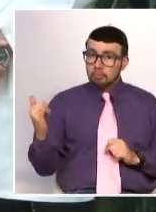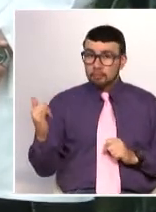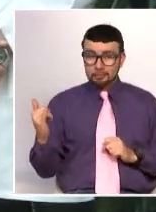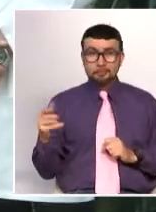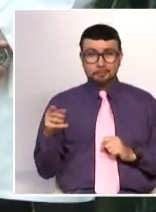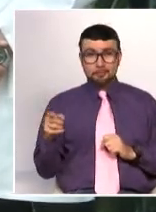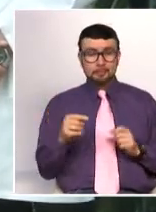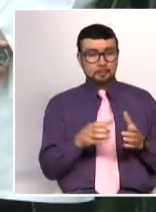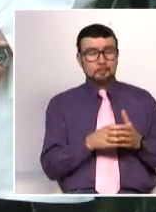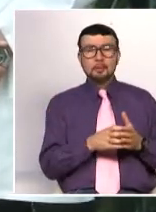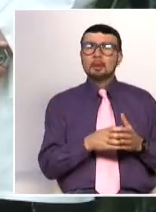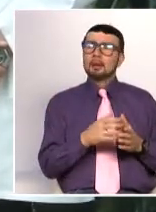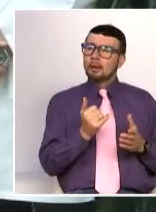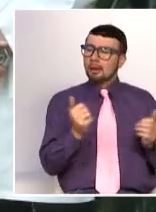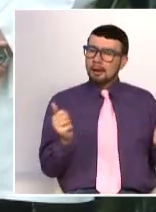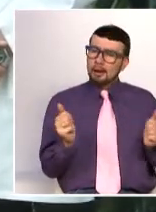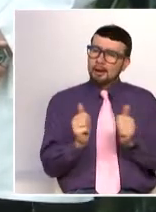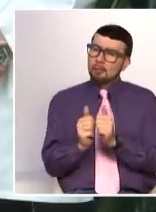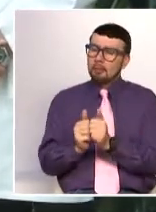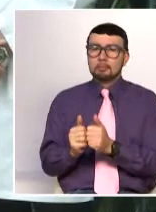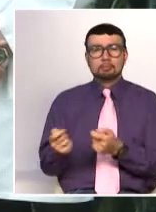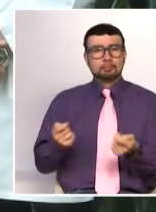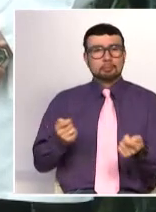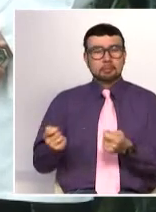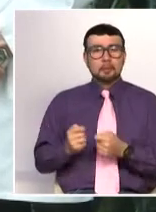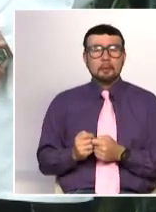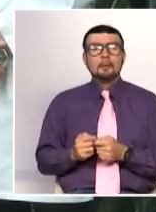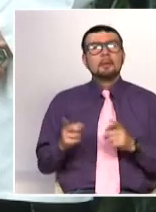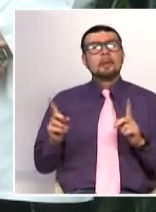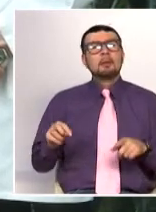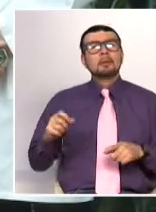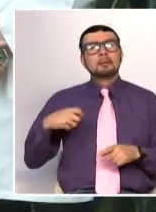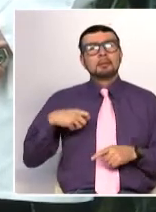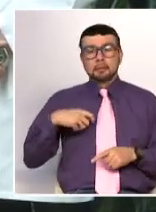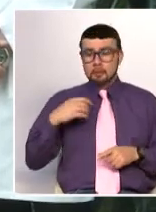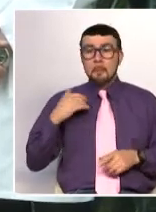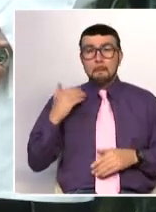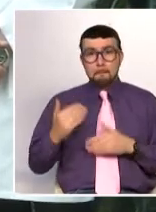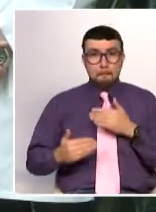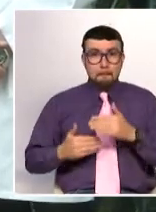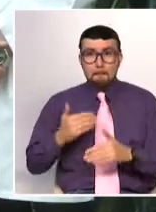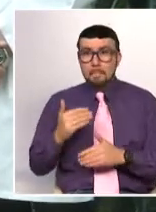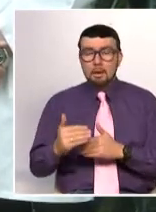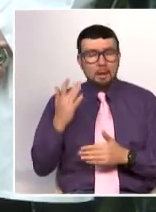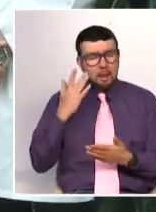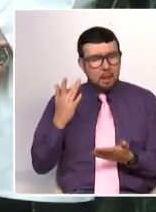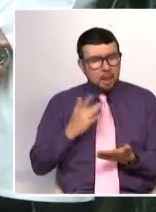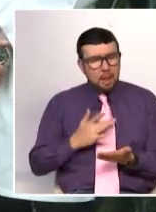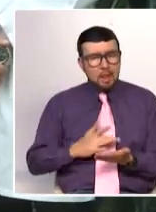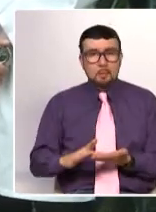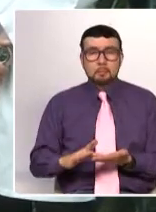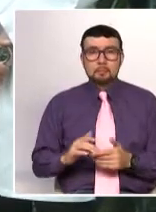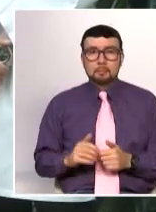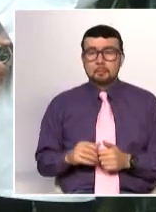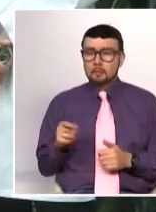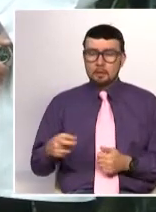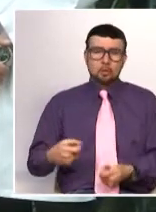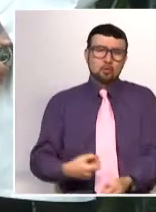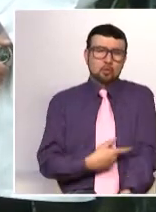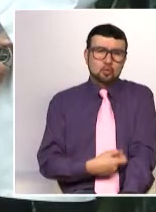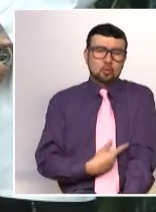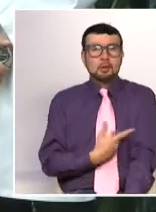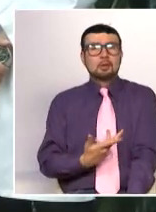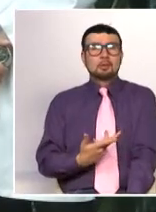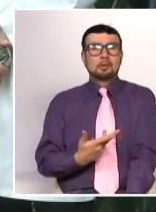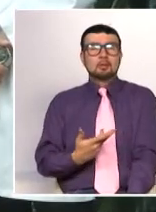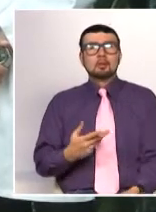fisioterapeuta es ese acompañamiento y tenemos ya los procesos de desintoxicación con sueros con ozono